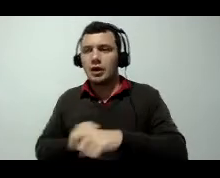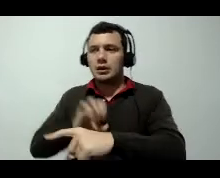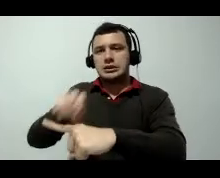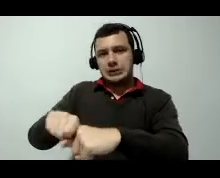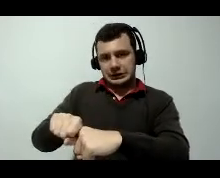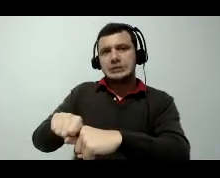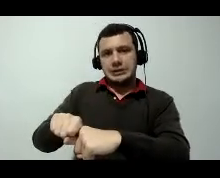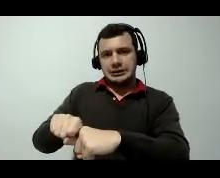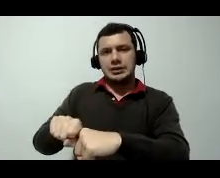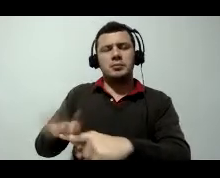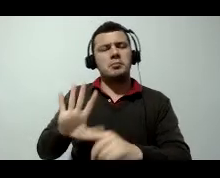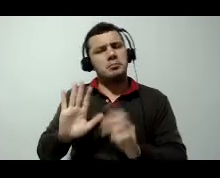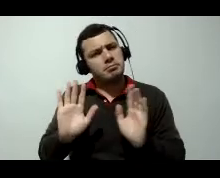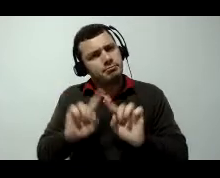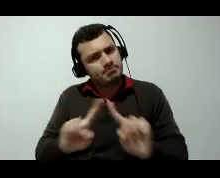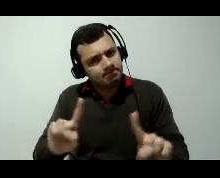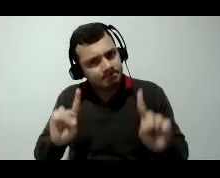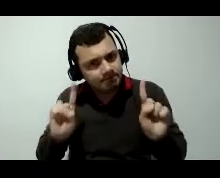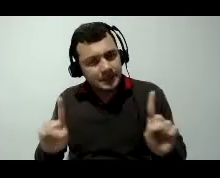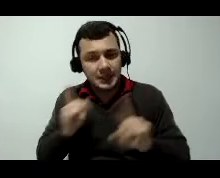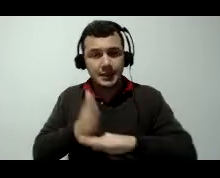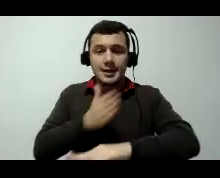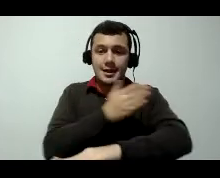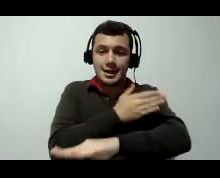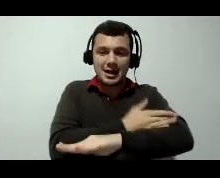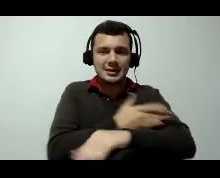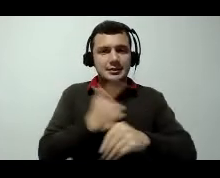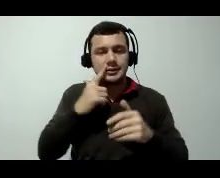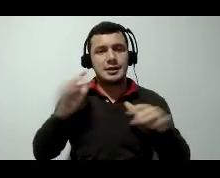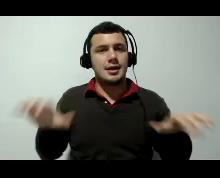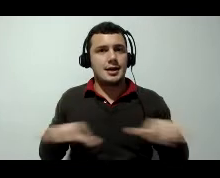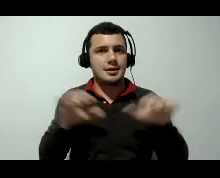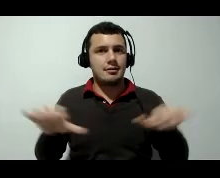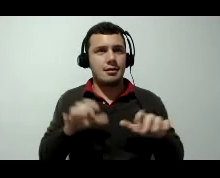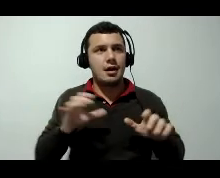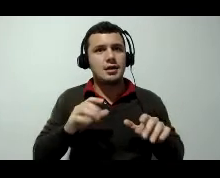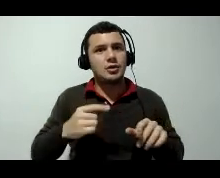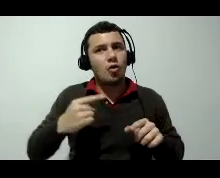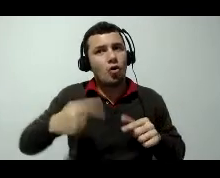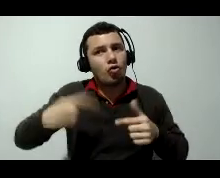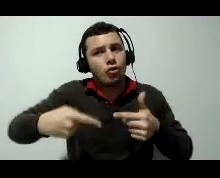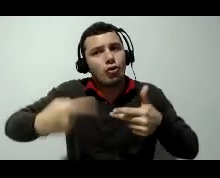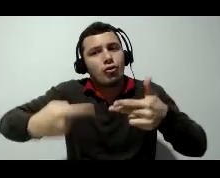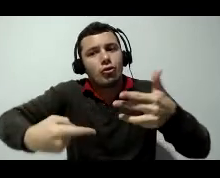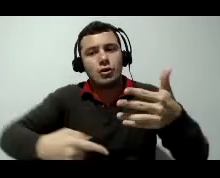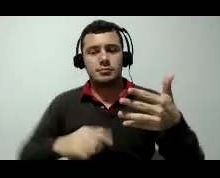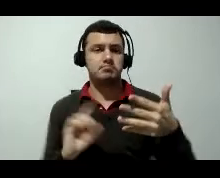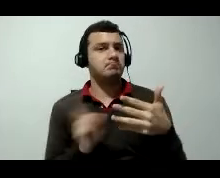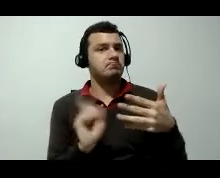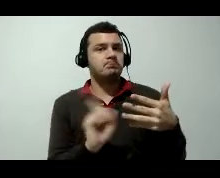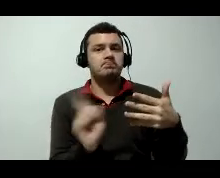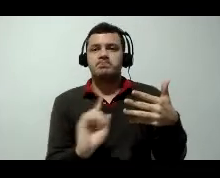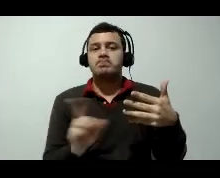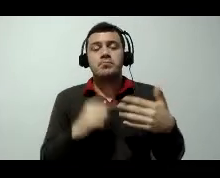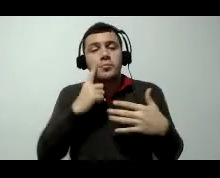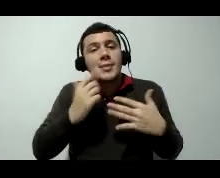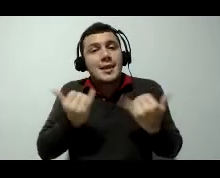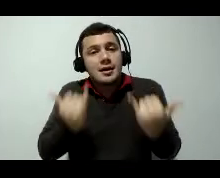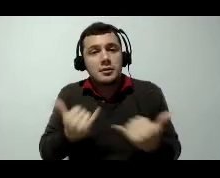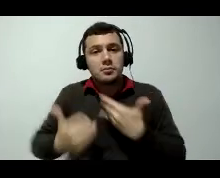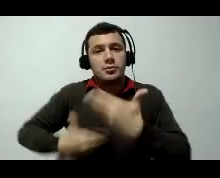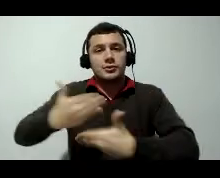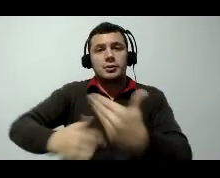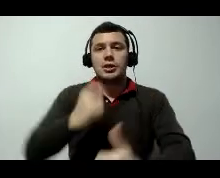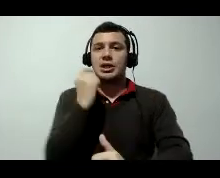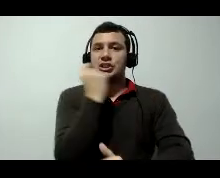de en específico algunas otras actividades. Miren que acá los procedimientos odontológicos ya sabemos que hay generación de